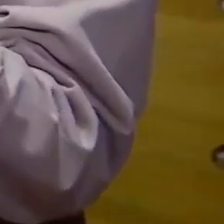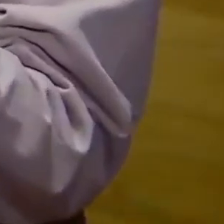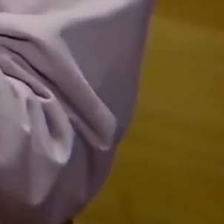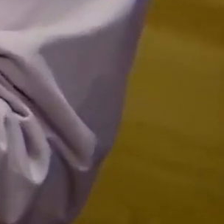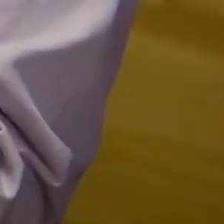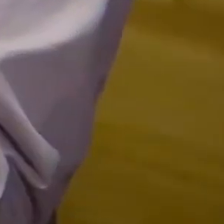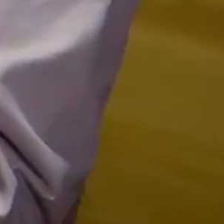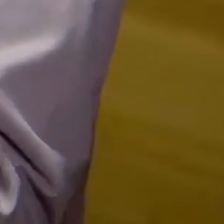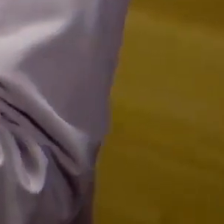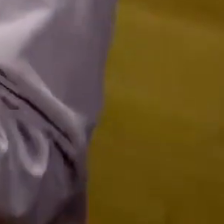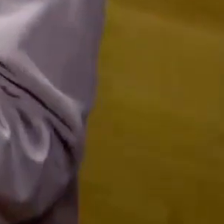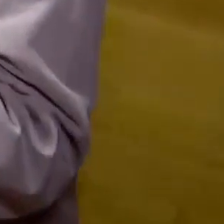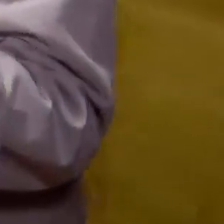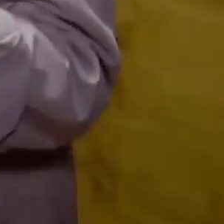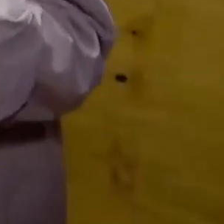espada.